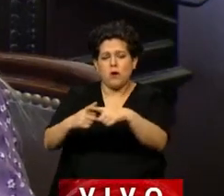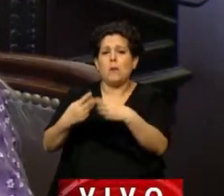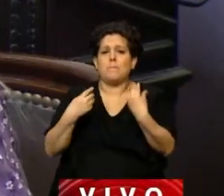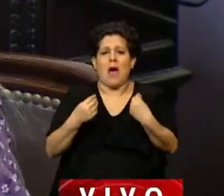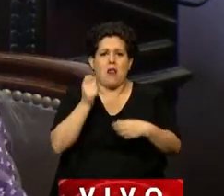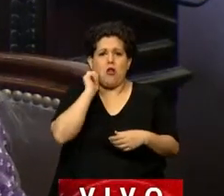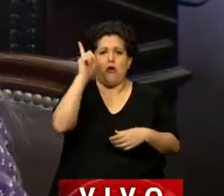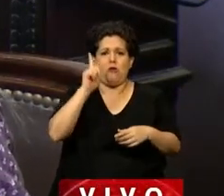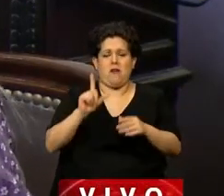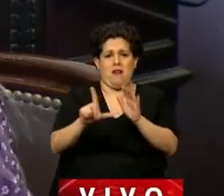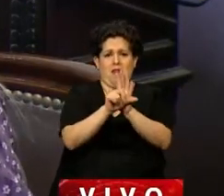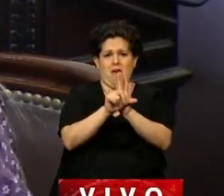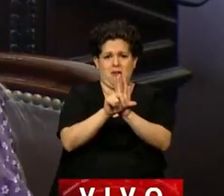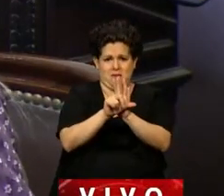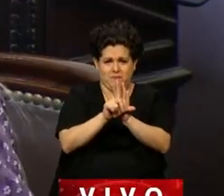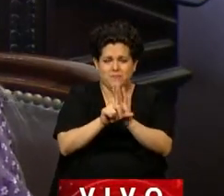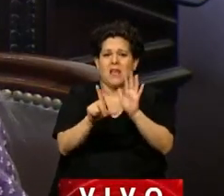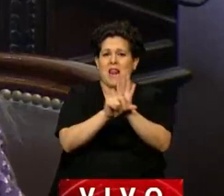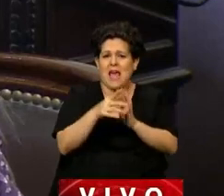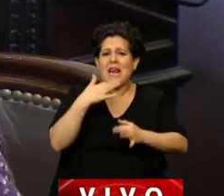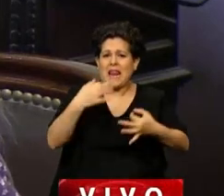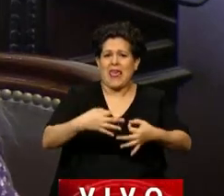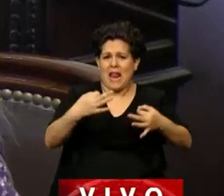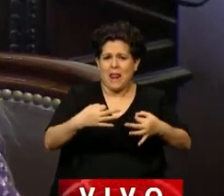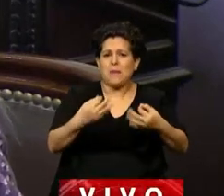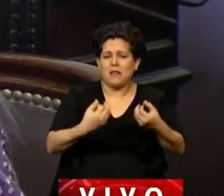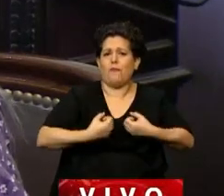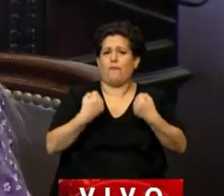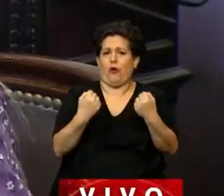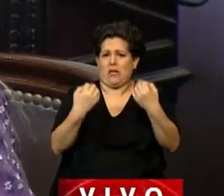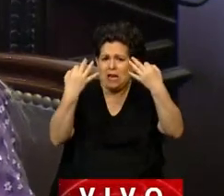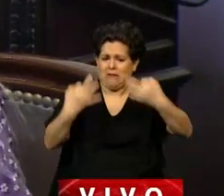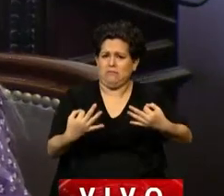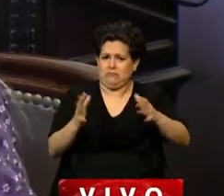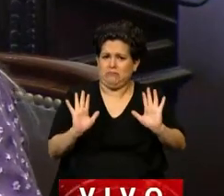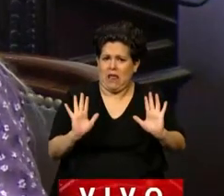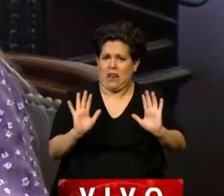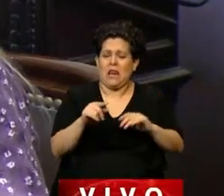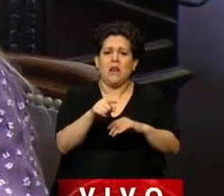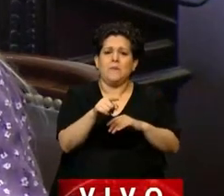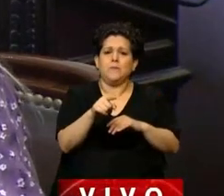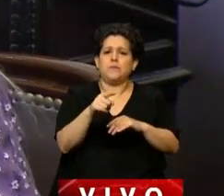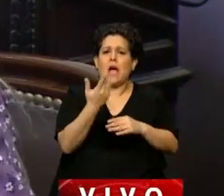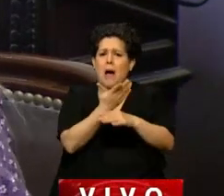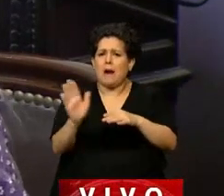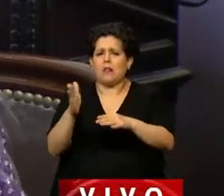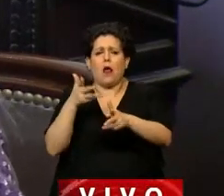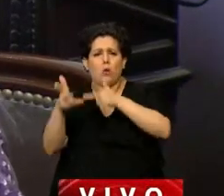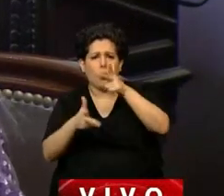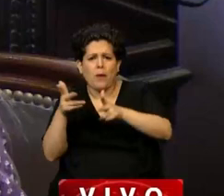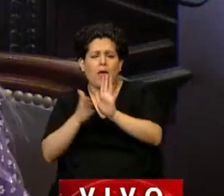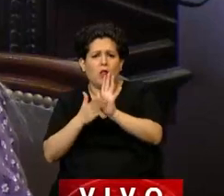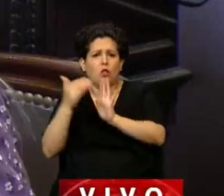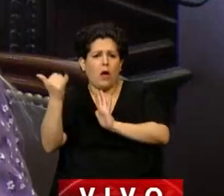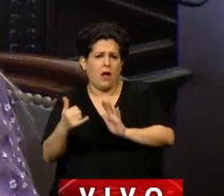salga finalmente como una ley realmente con la fortaleza que tiene que tener. Además de los argumentos que se han planteado y que